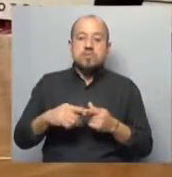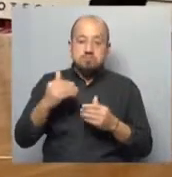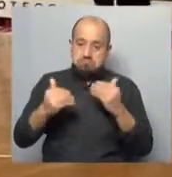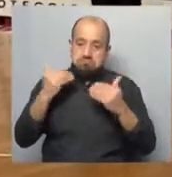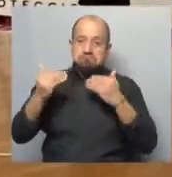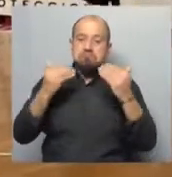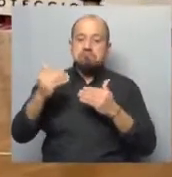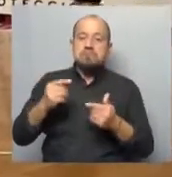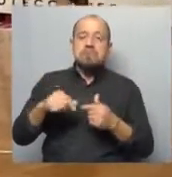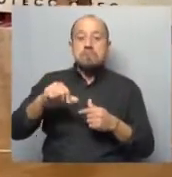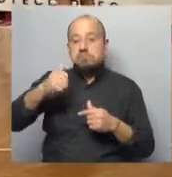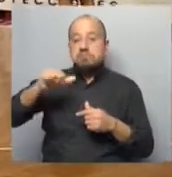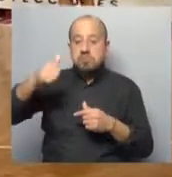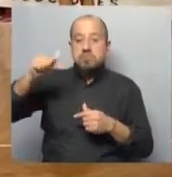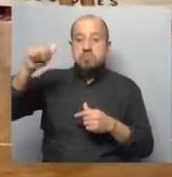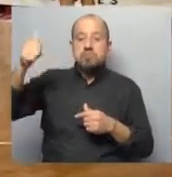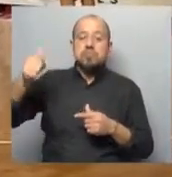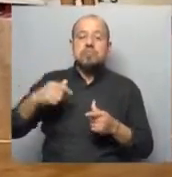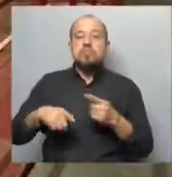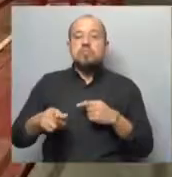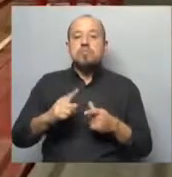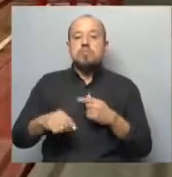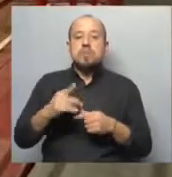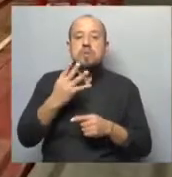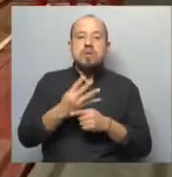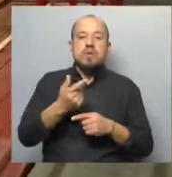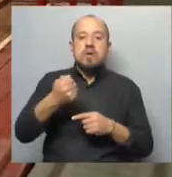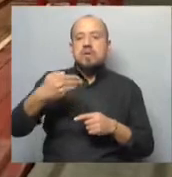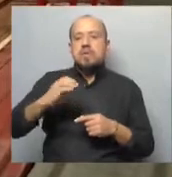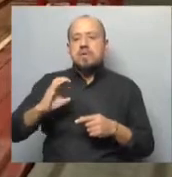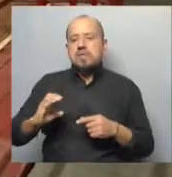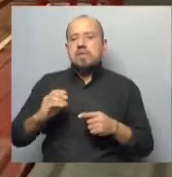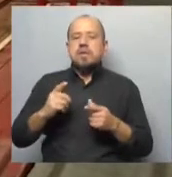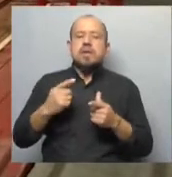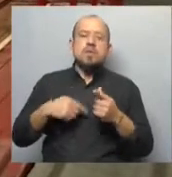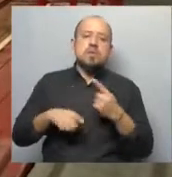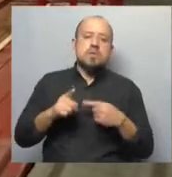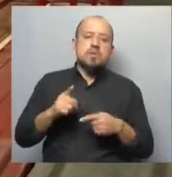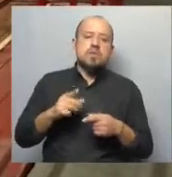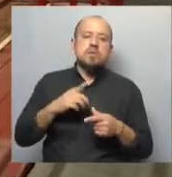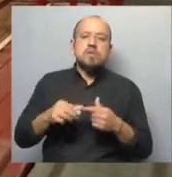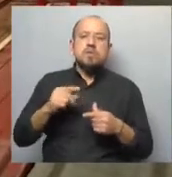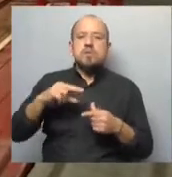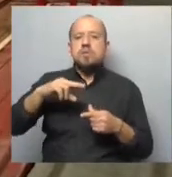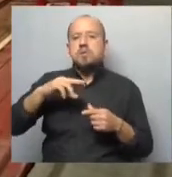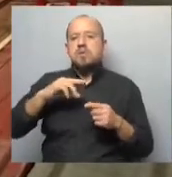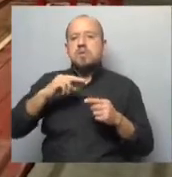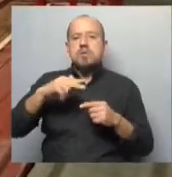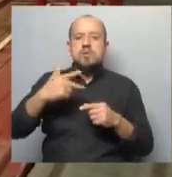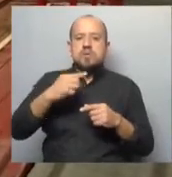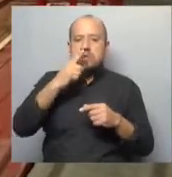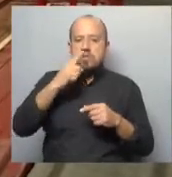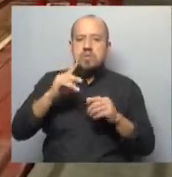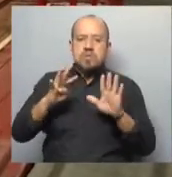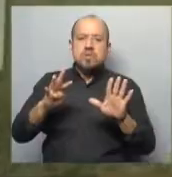rápido por cuarta. Había cuarta A, B, C, había en un momento. Llega a tercera y en